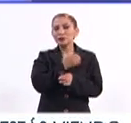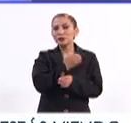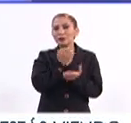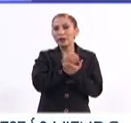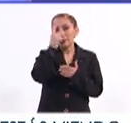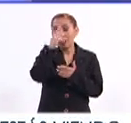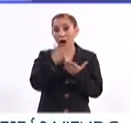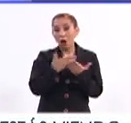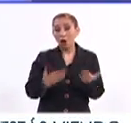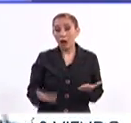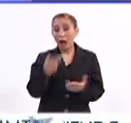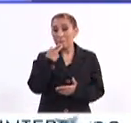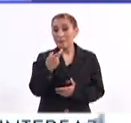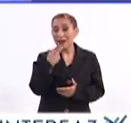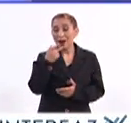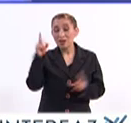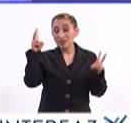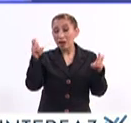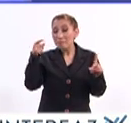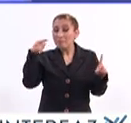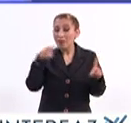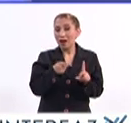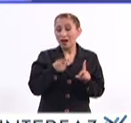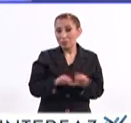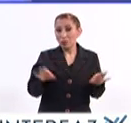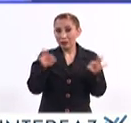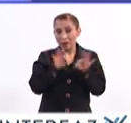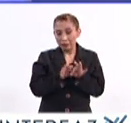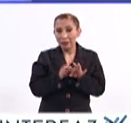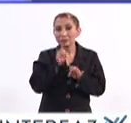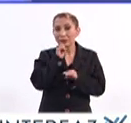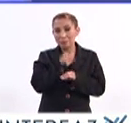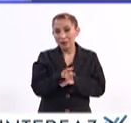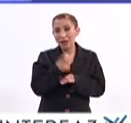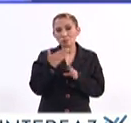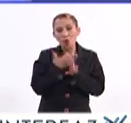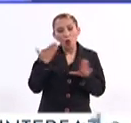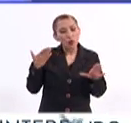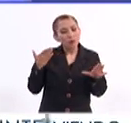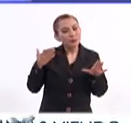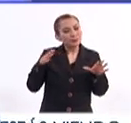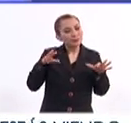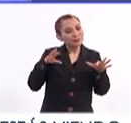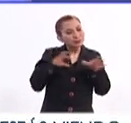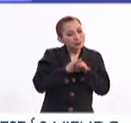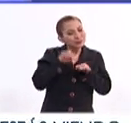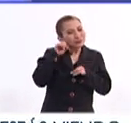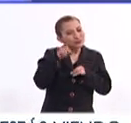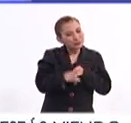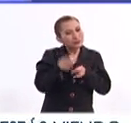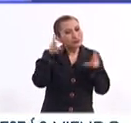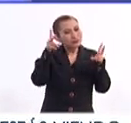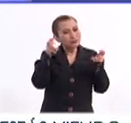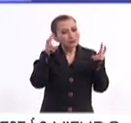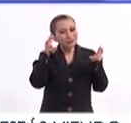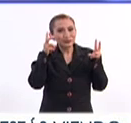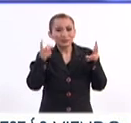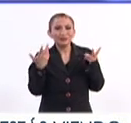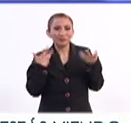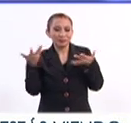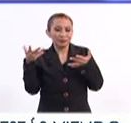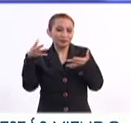Y en esta ocasión vamos a hablar sobre un tema muy relevante que también viene mucho a colación con el tema de